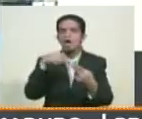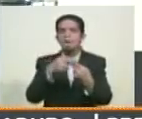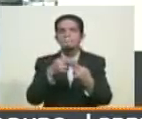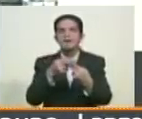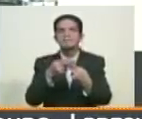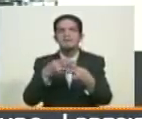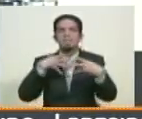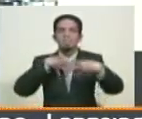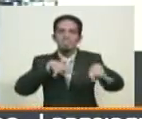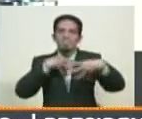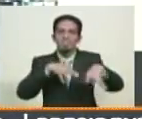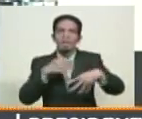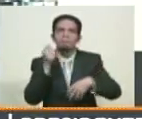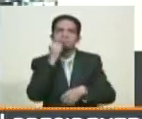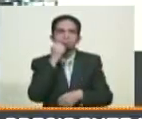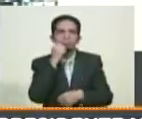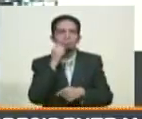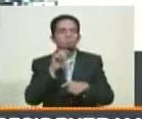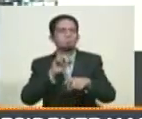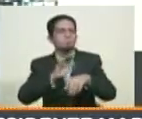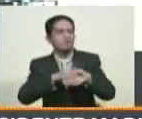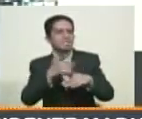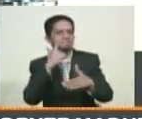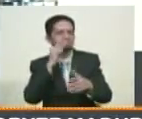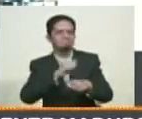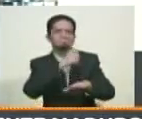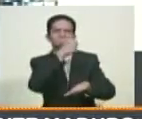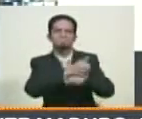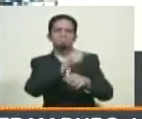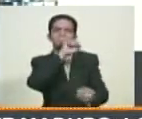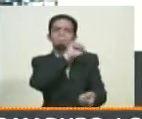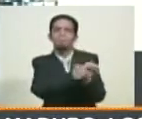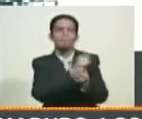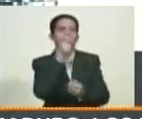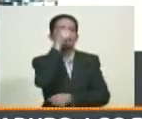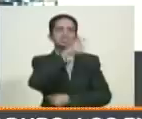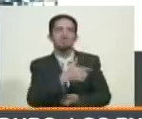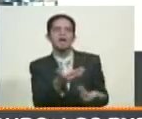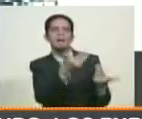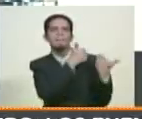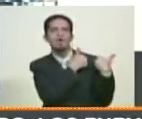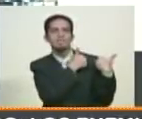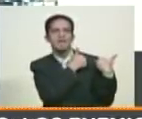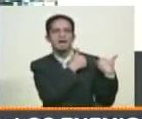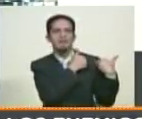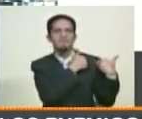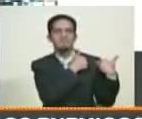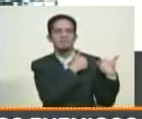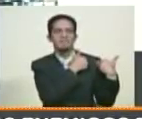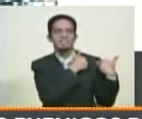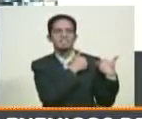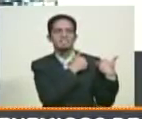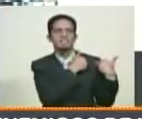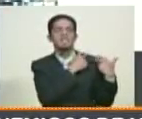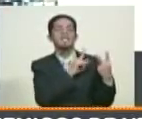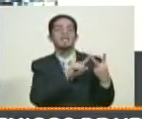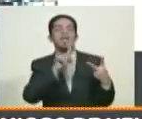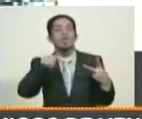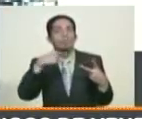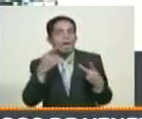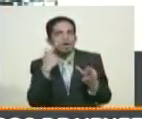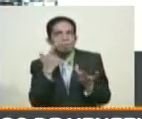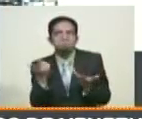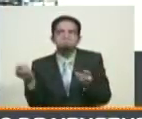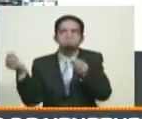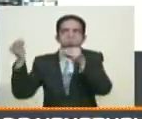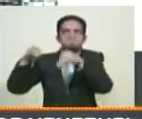se judicializó a los responsables y posteriormente, en un clima de búsqueda de reconciliación y de